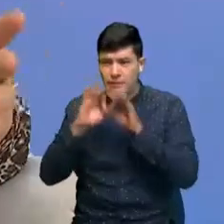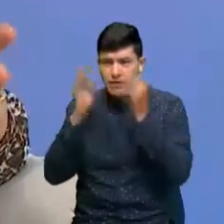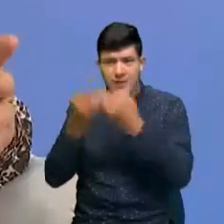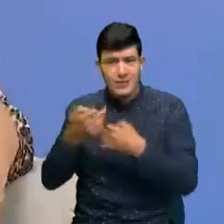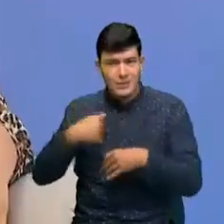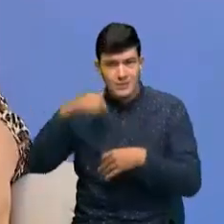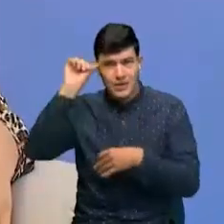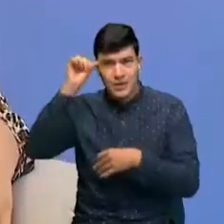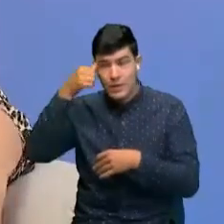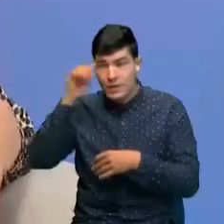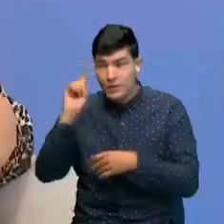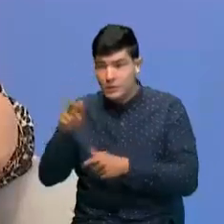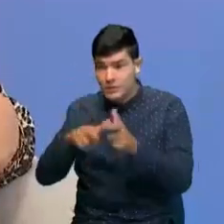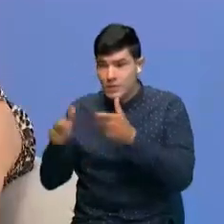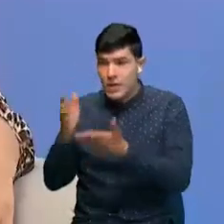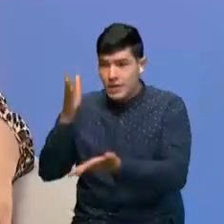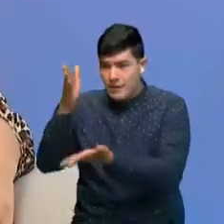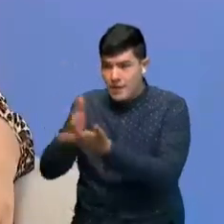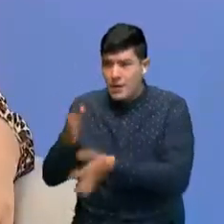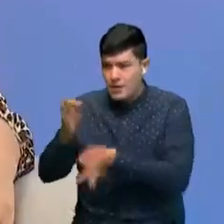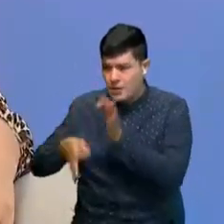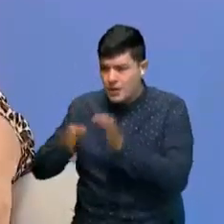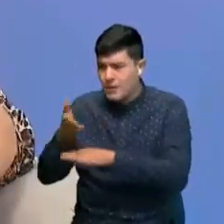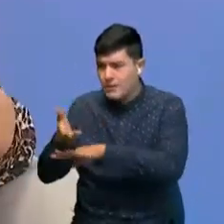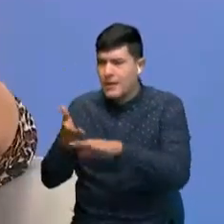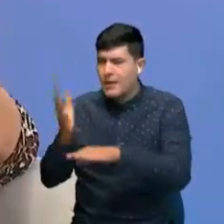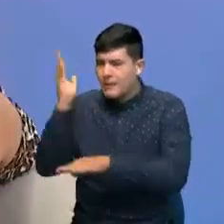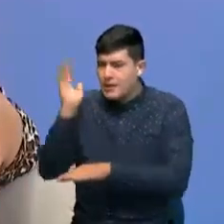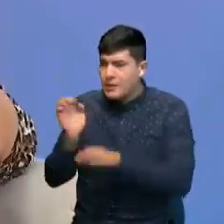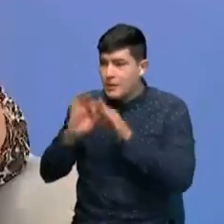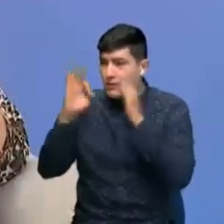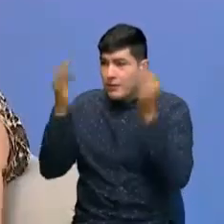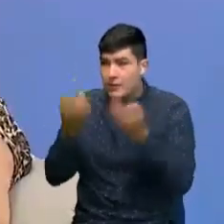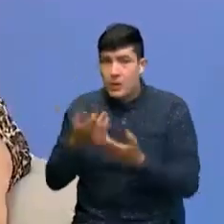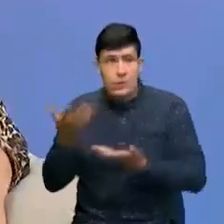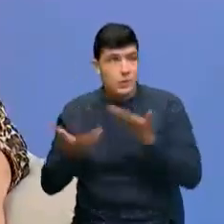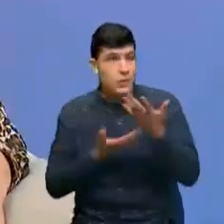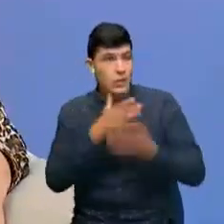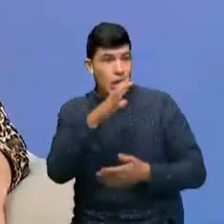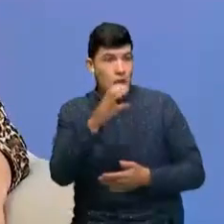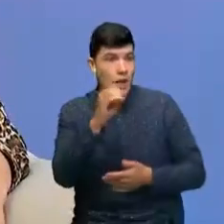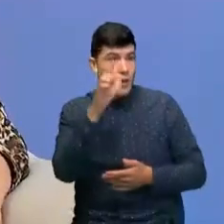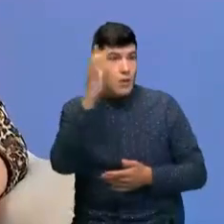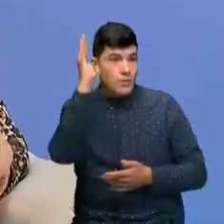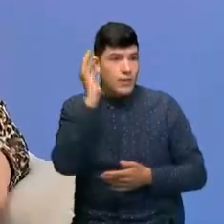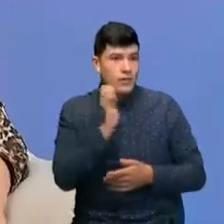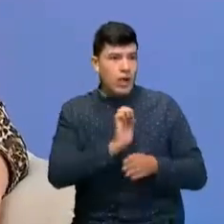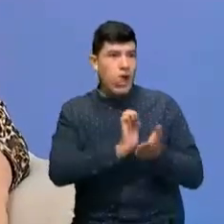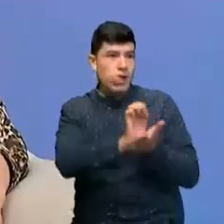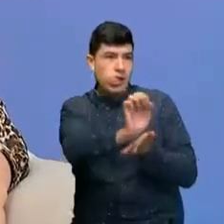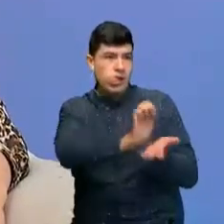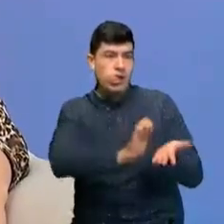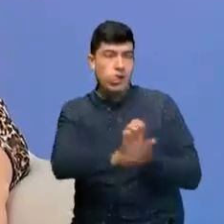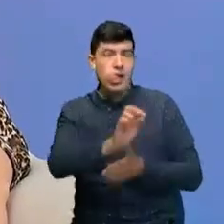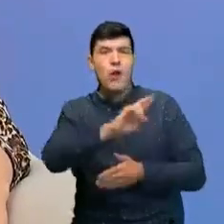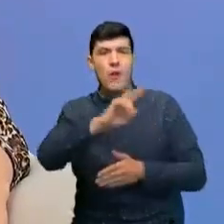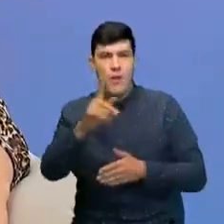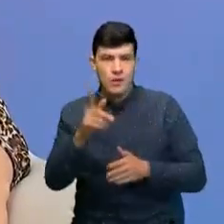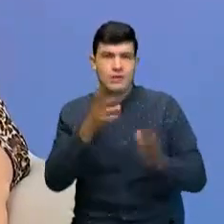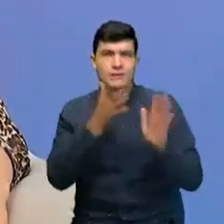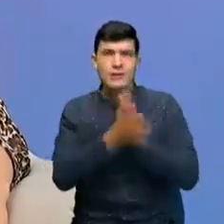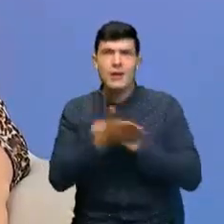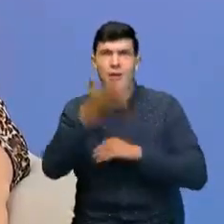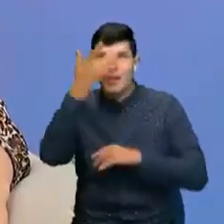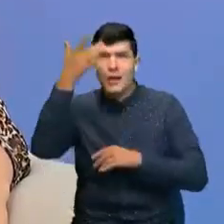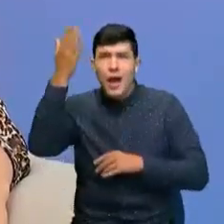que llegaban a los juzgados la gente solicitando la pensión familiar y con pensiones negándola. Ese sí me va a tratar de acordar, pero porque apenas